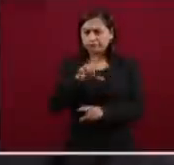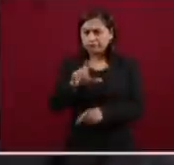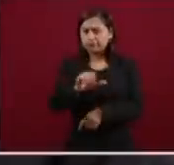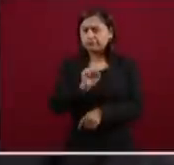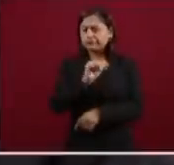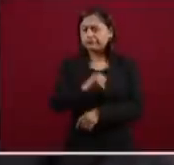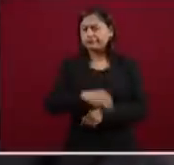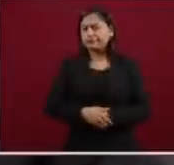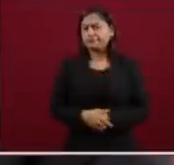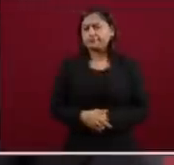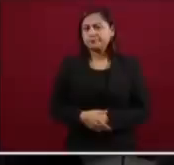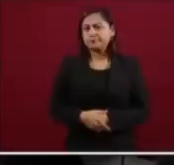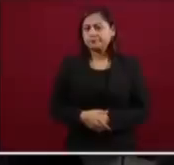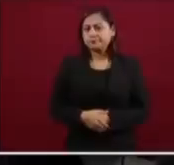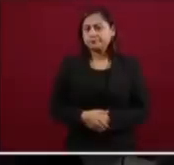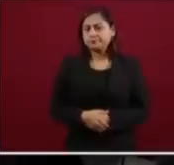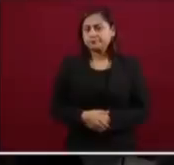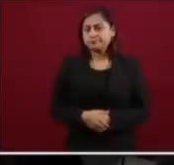sí